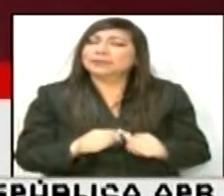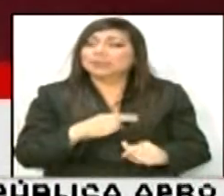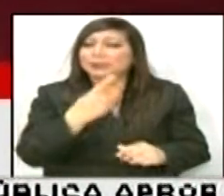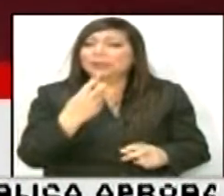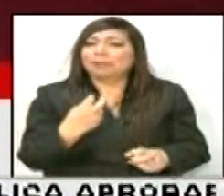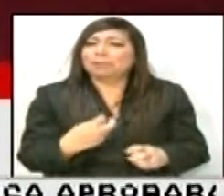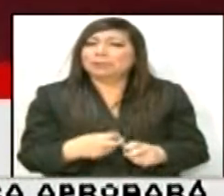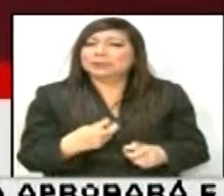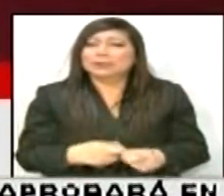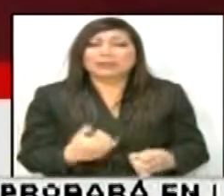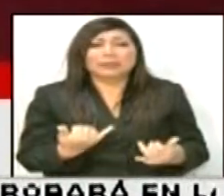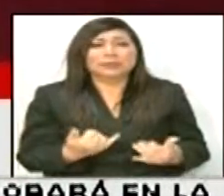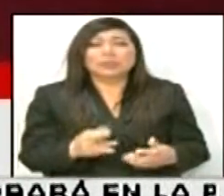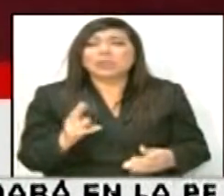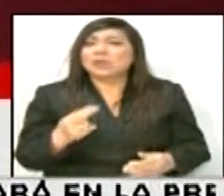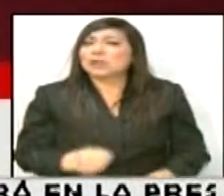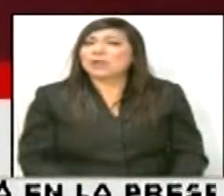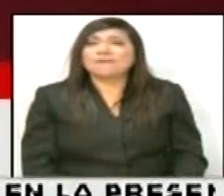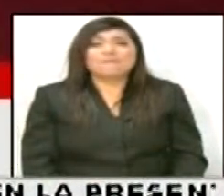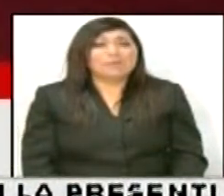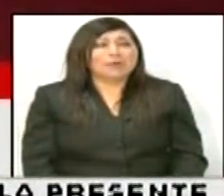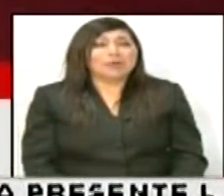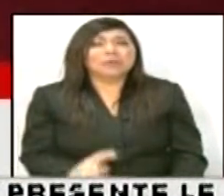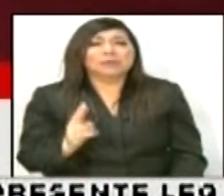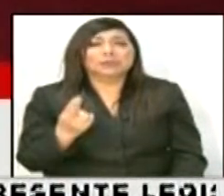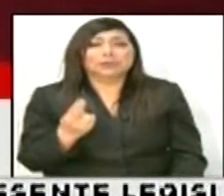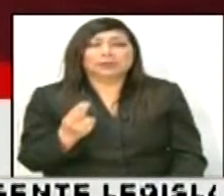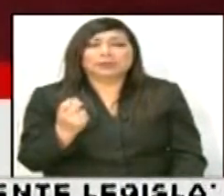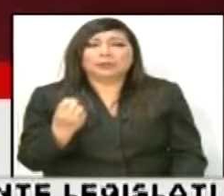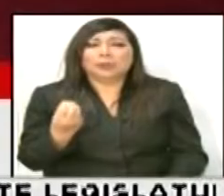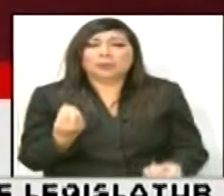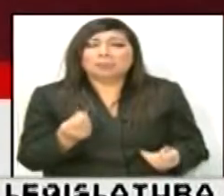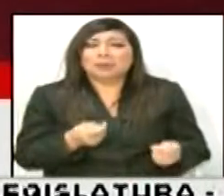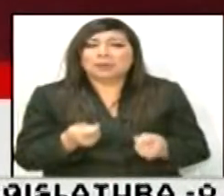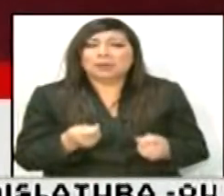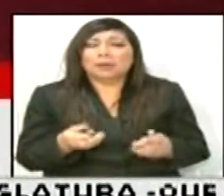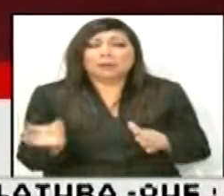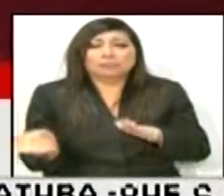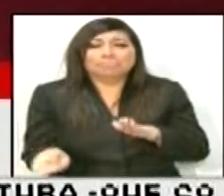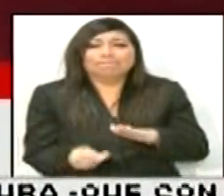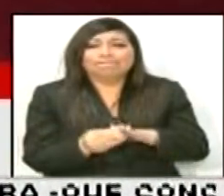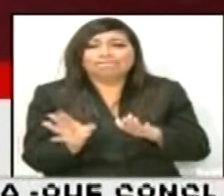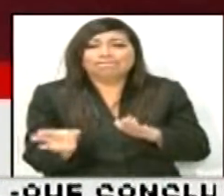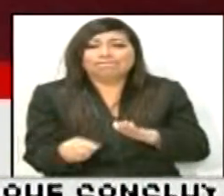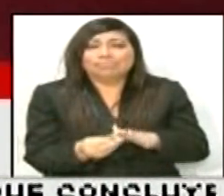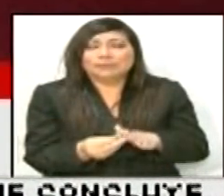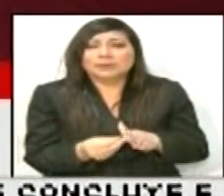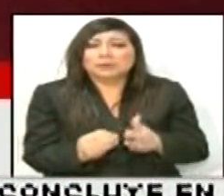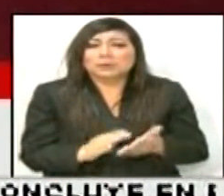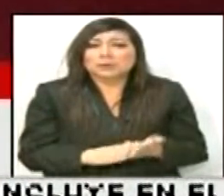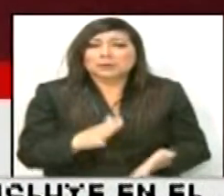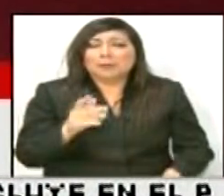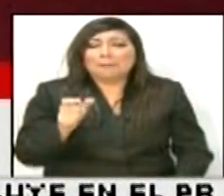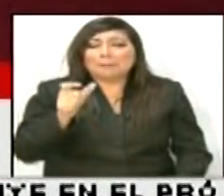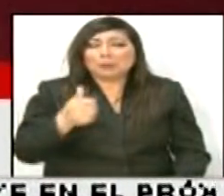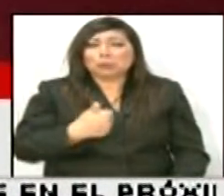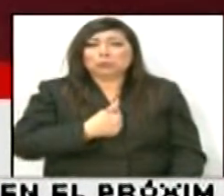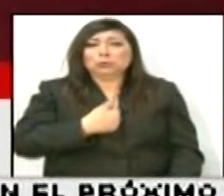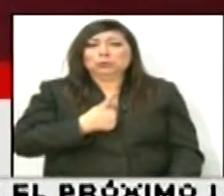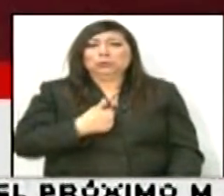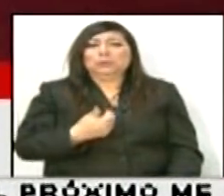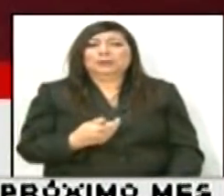crisis vinculadas a hechos de corrupción. La corrupción entendida como un mecanismo de acumulación, como un mecanismo de enriquecimiento personal,